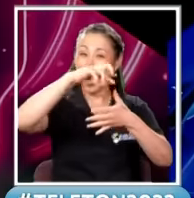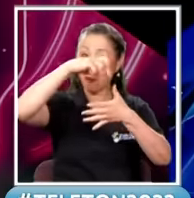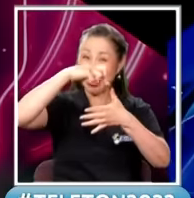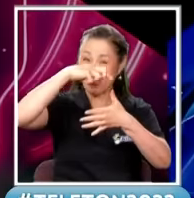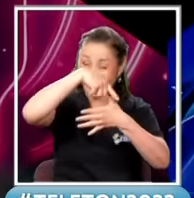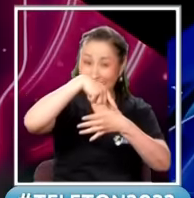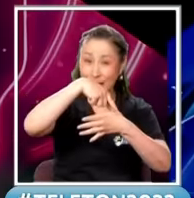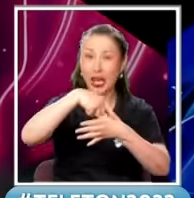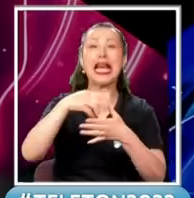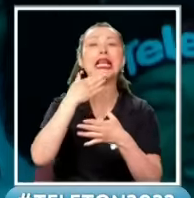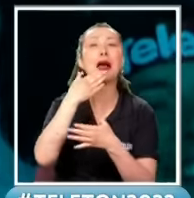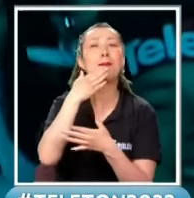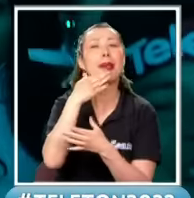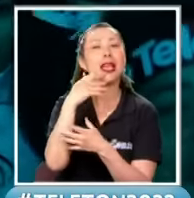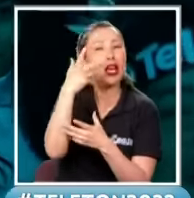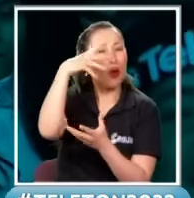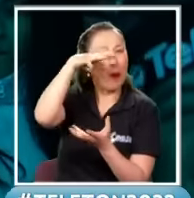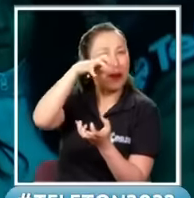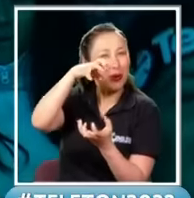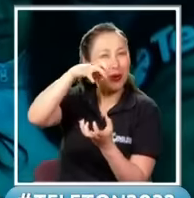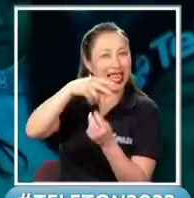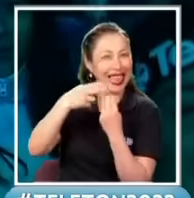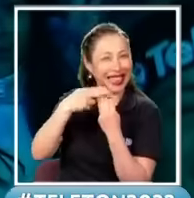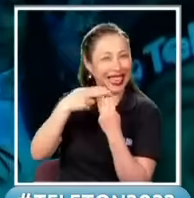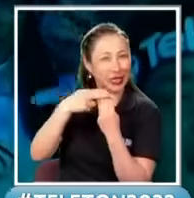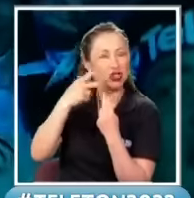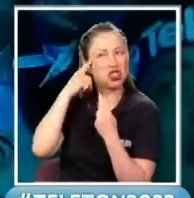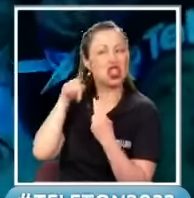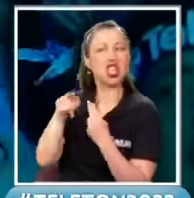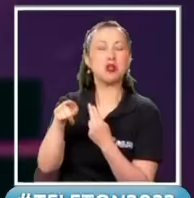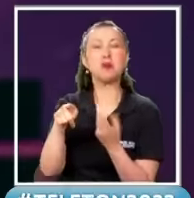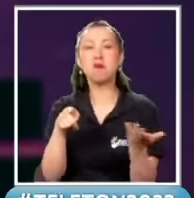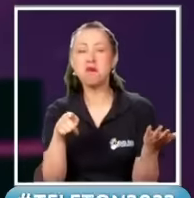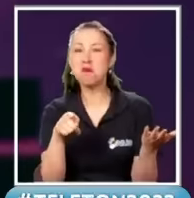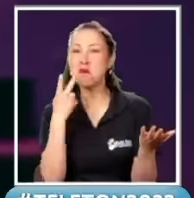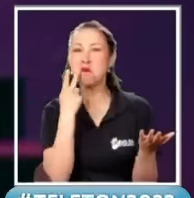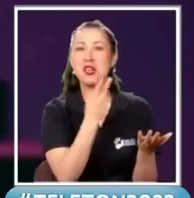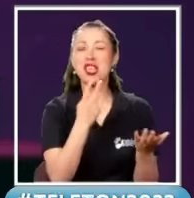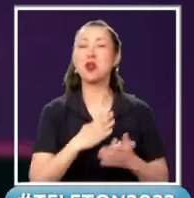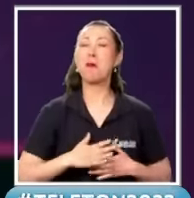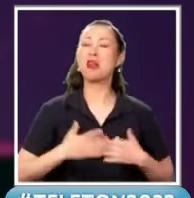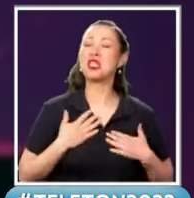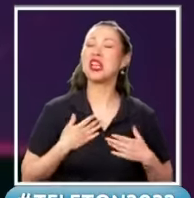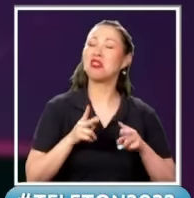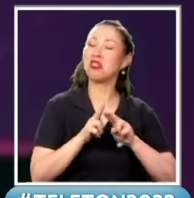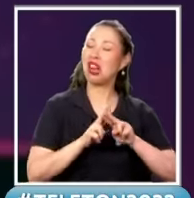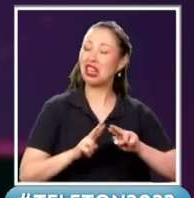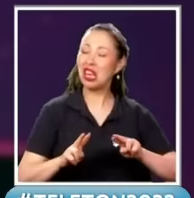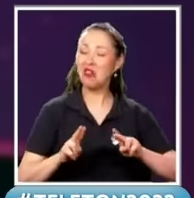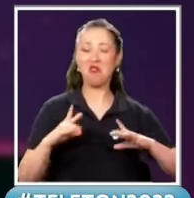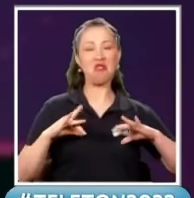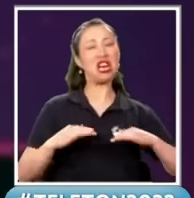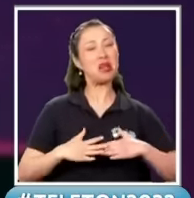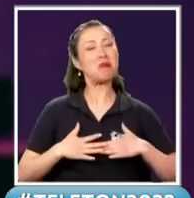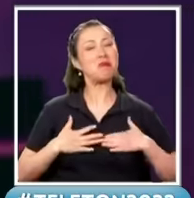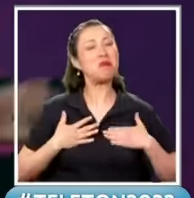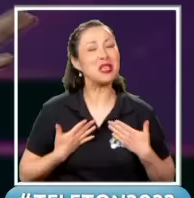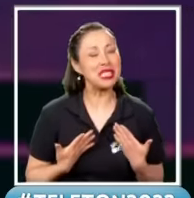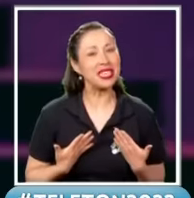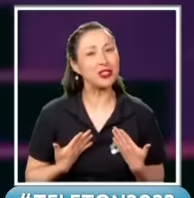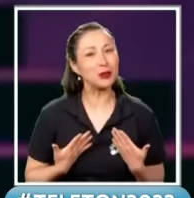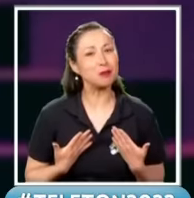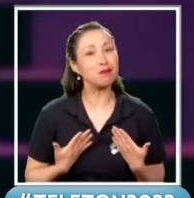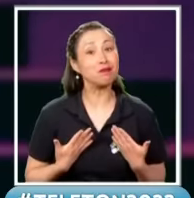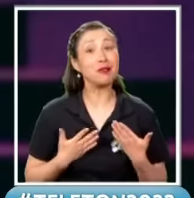Y Teletín. Y eso me hace sentir muy tranquilo, muy feliz.